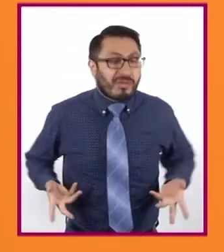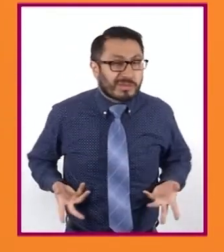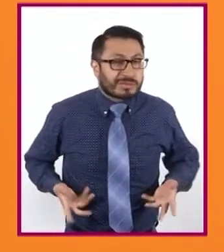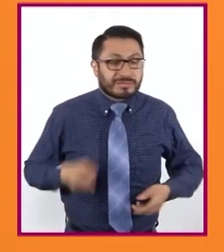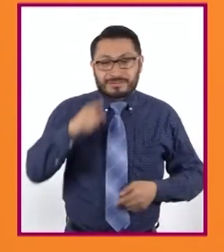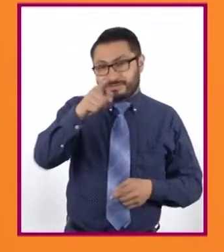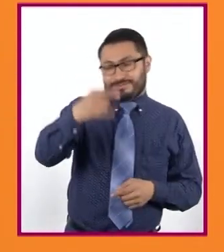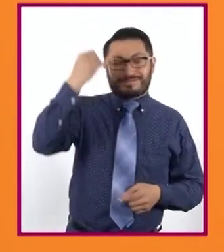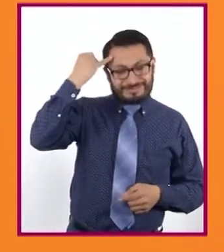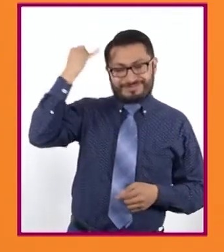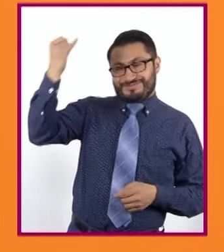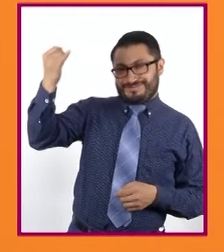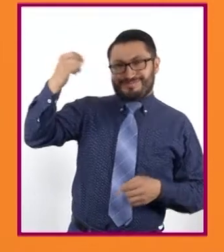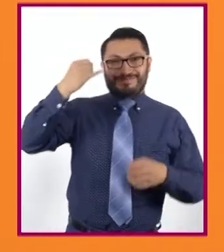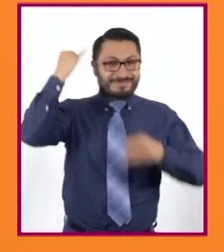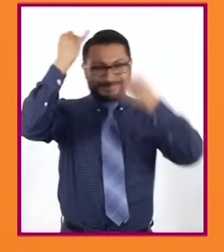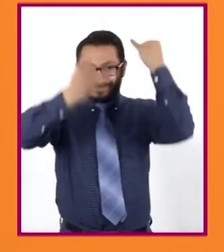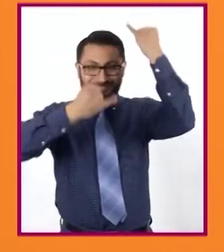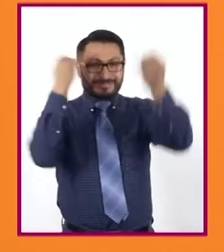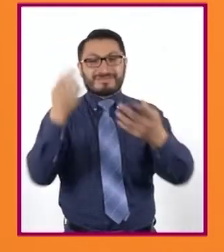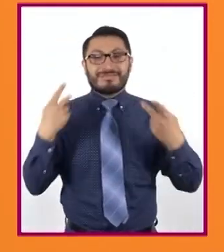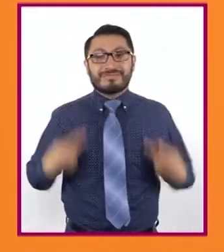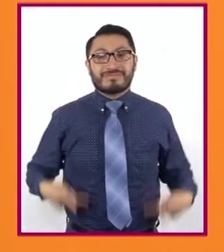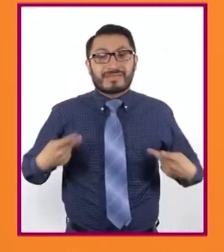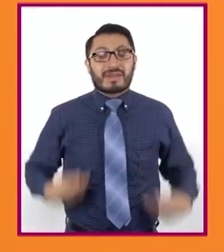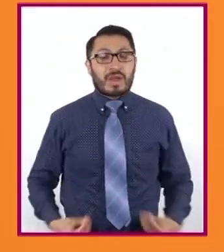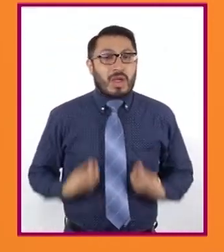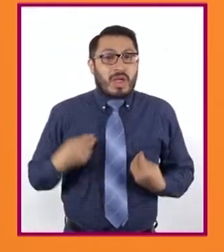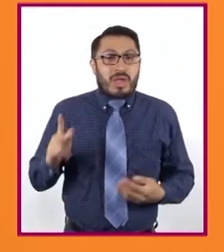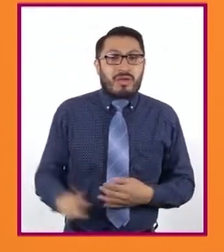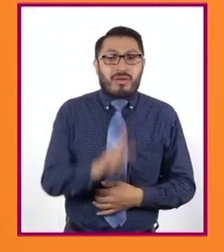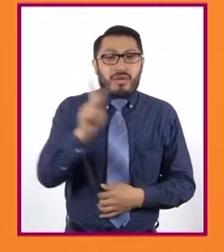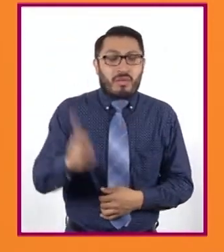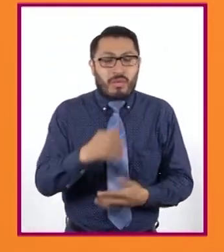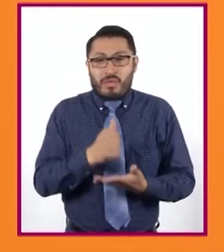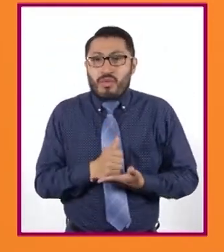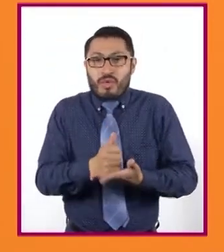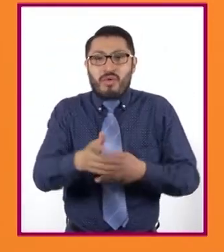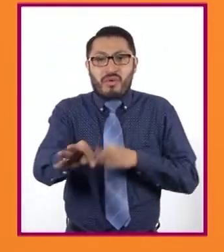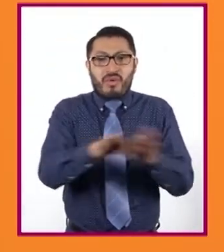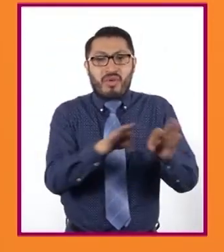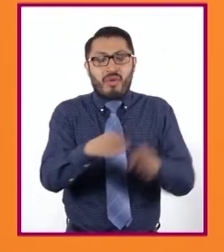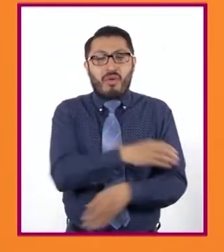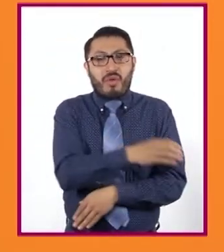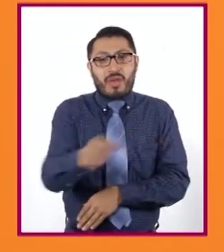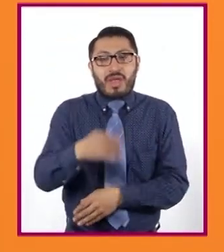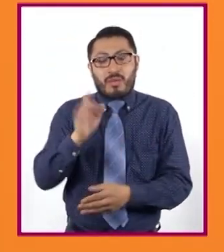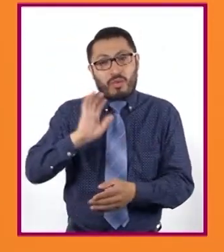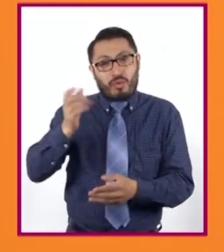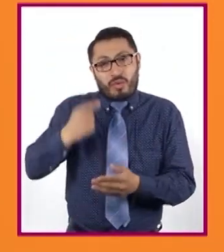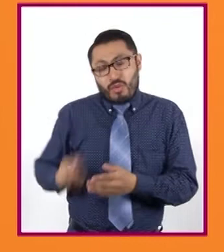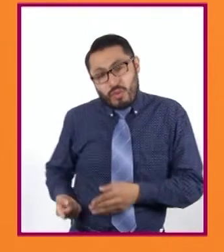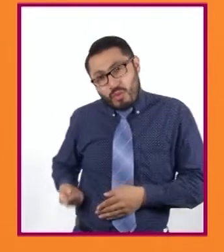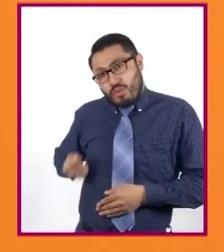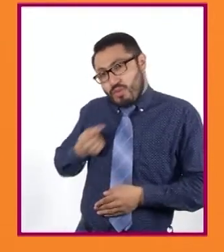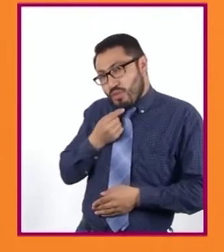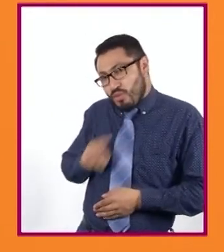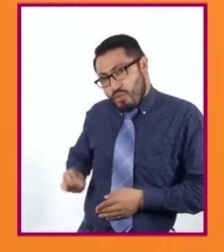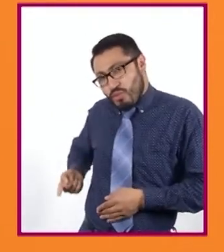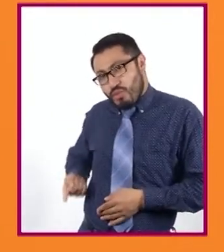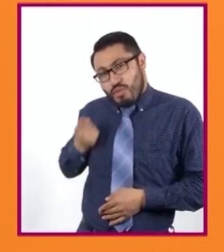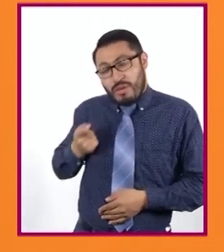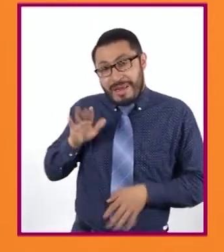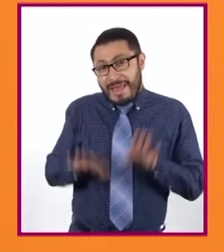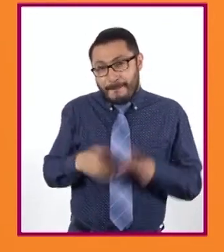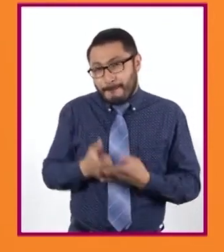Imaginen que hay personas habitantes de comunidades rurales que colaboran en el campo desde temprana edad. La paga a veces es